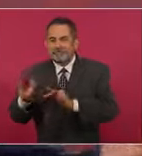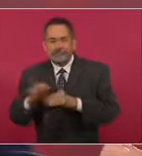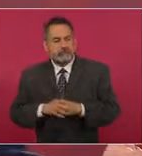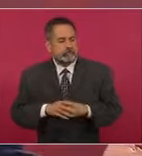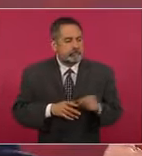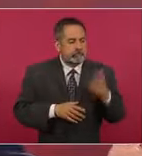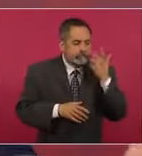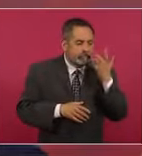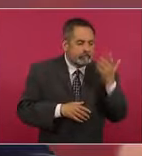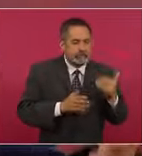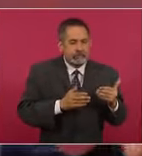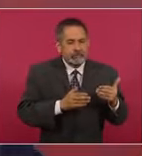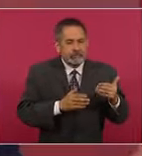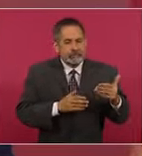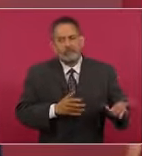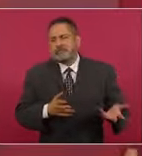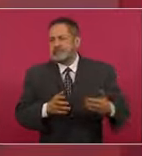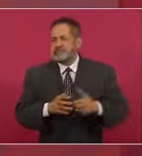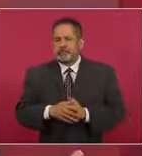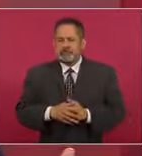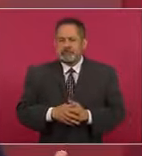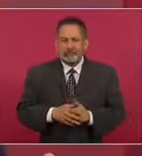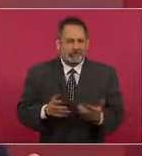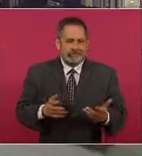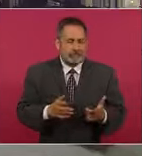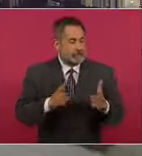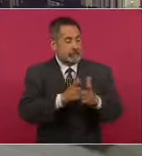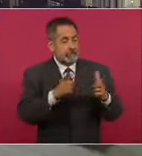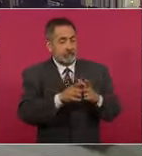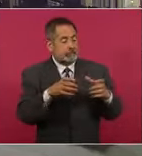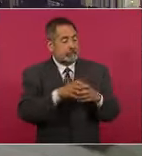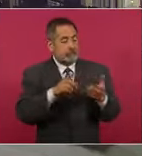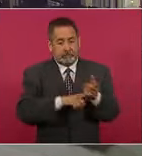Bueno, hasta grupos